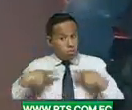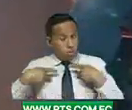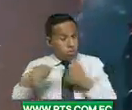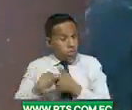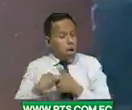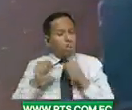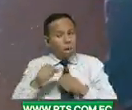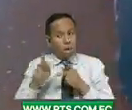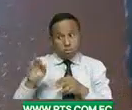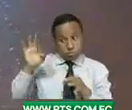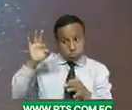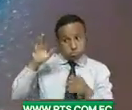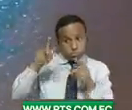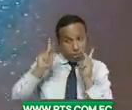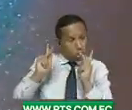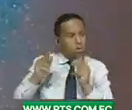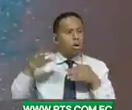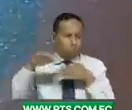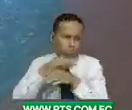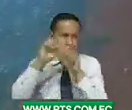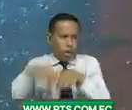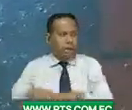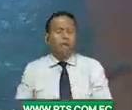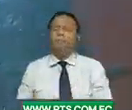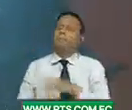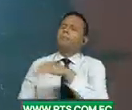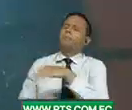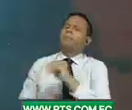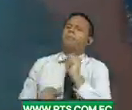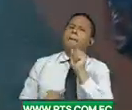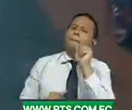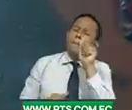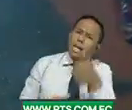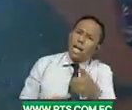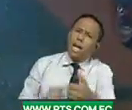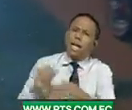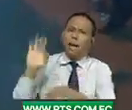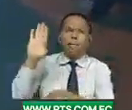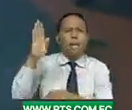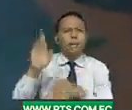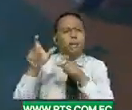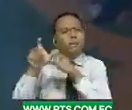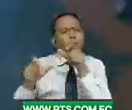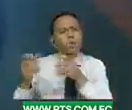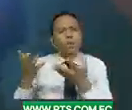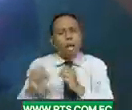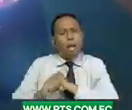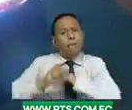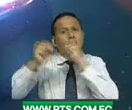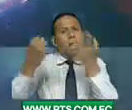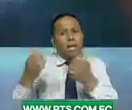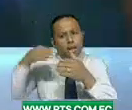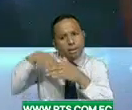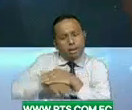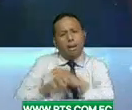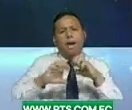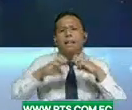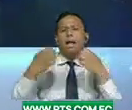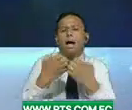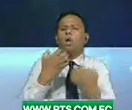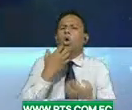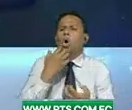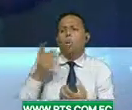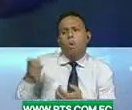al país y que mañana están desde tempranas horas seguramente queriendo ingresar al estadio, ellos pensarán coger un